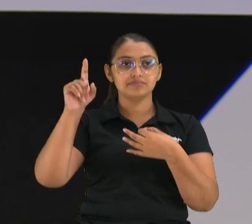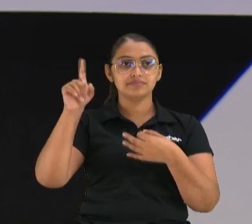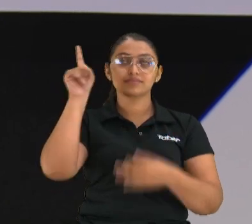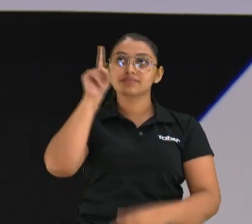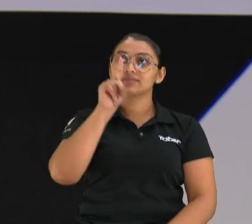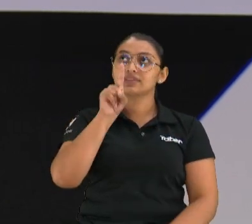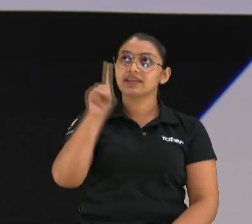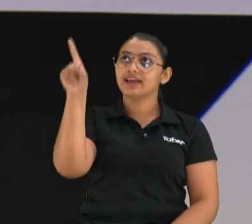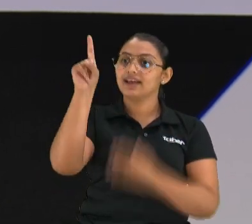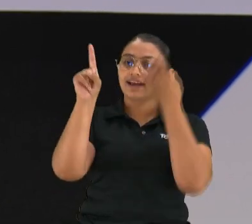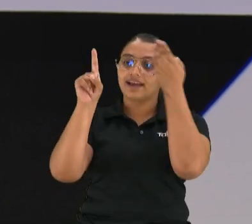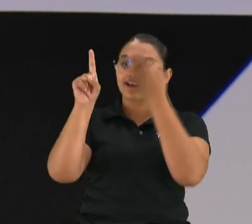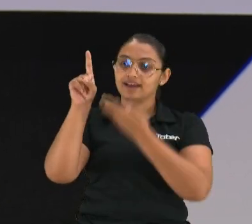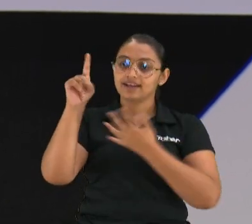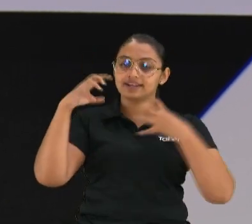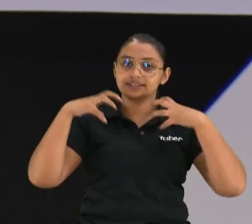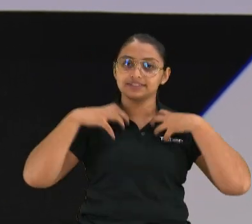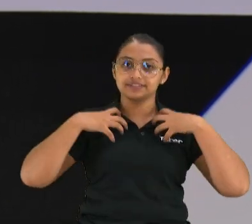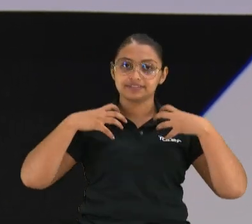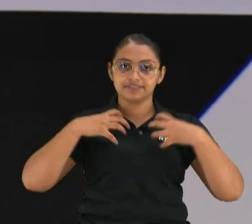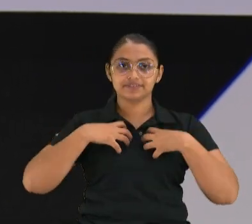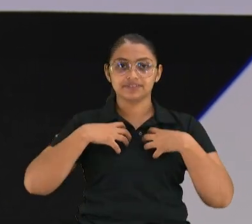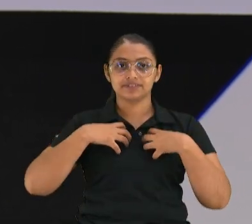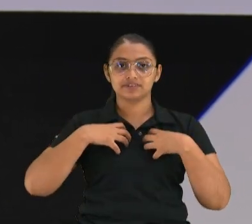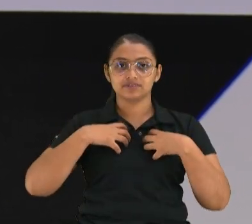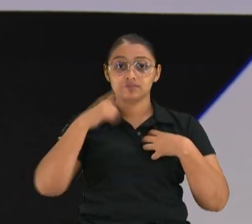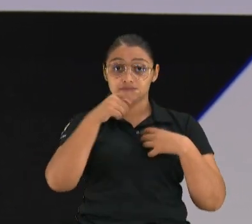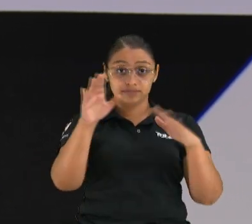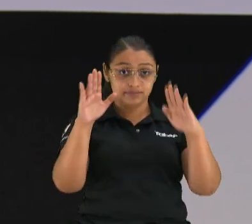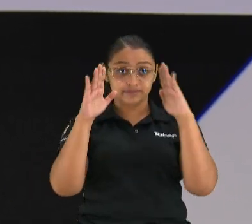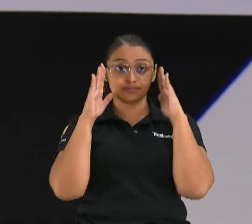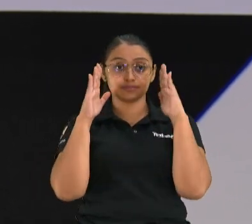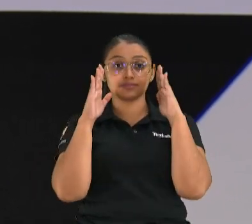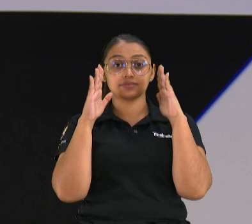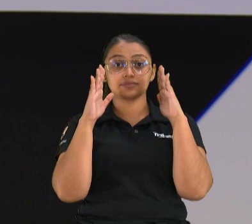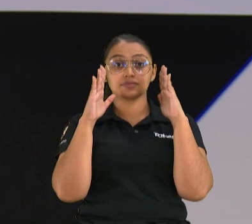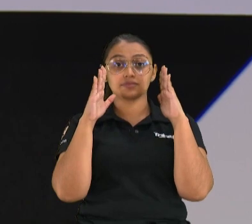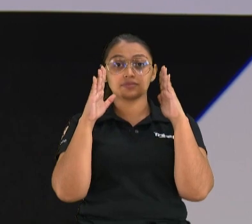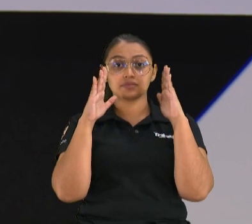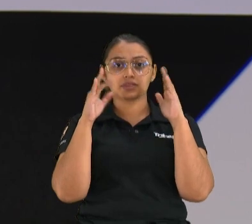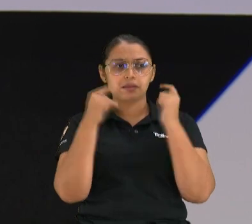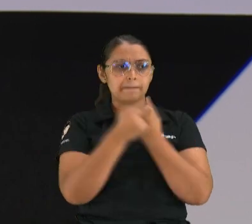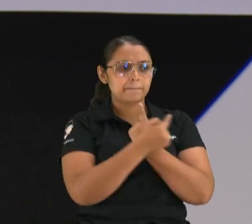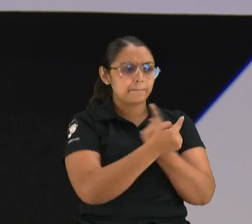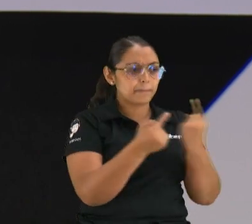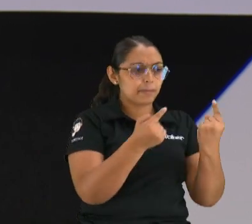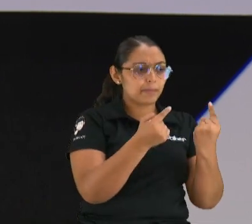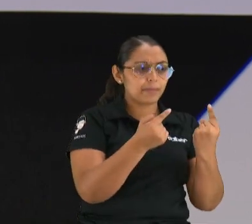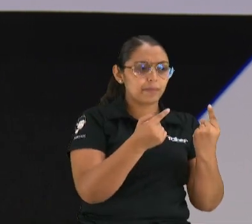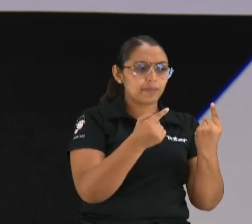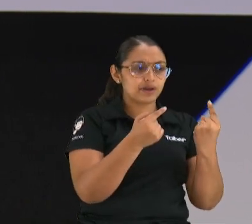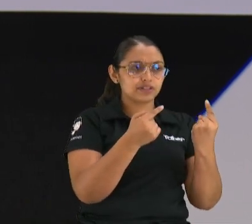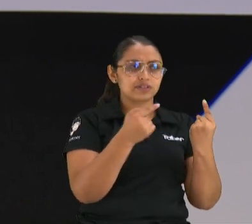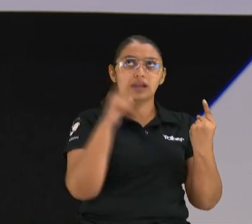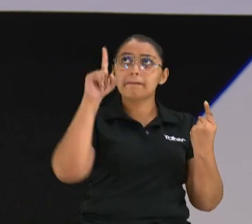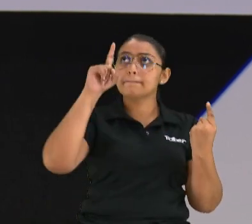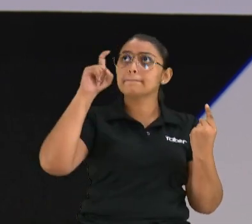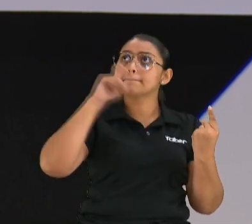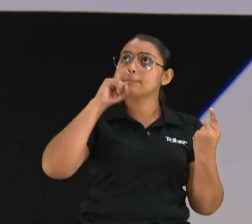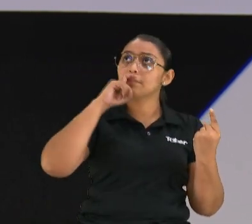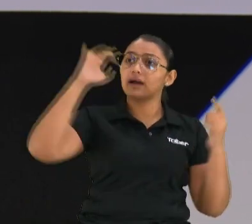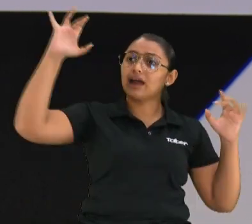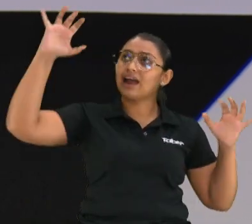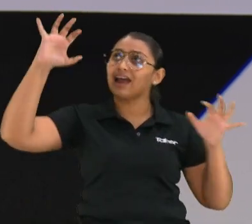él es la vida ojo y nadie llega al padre Si no es por él